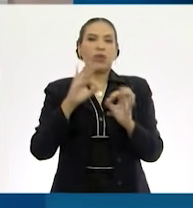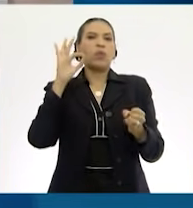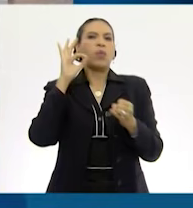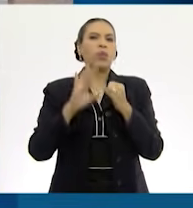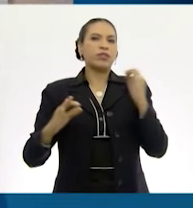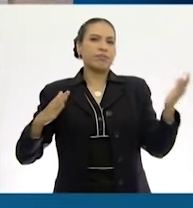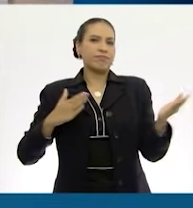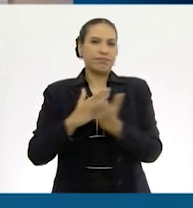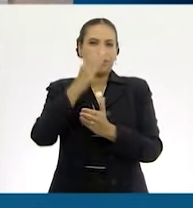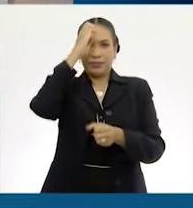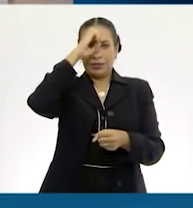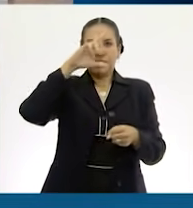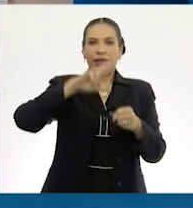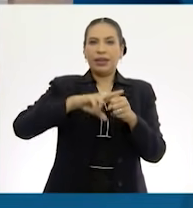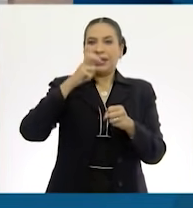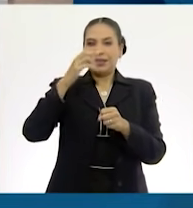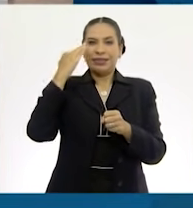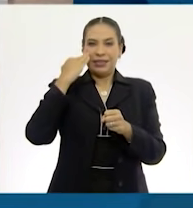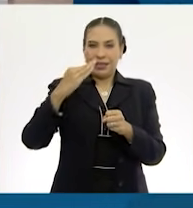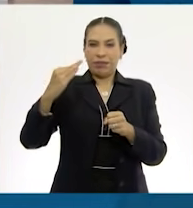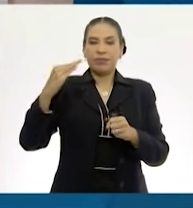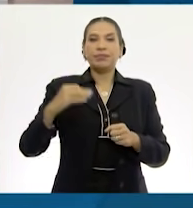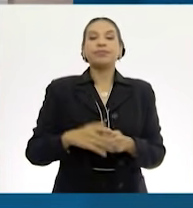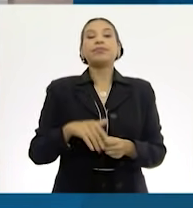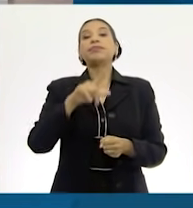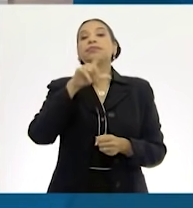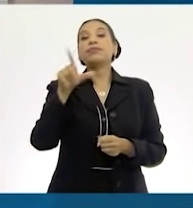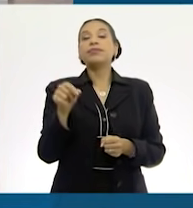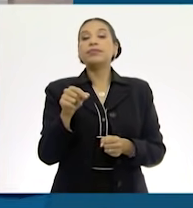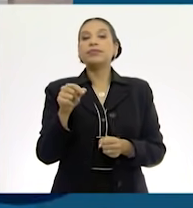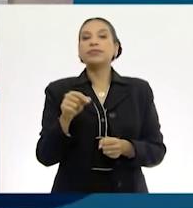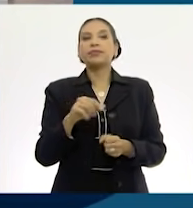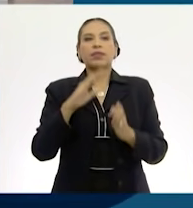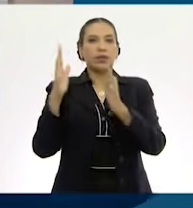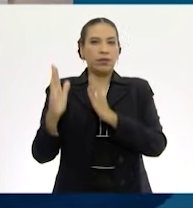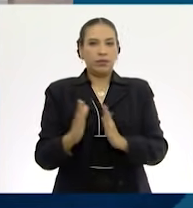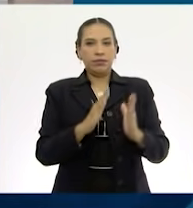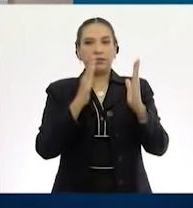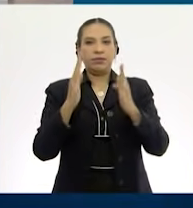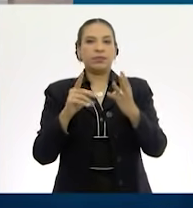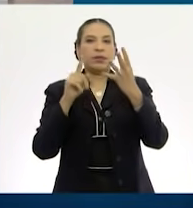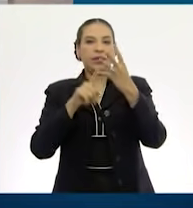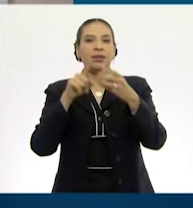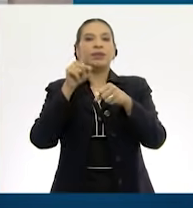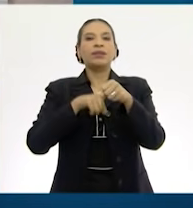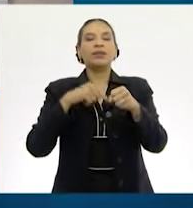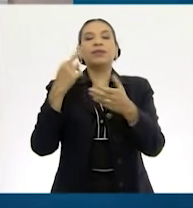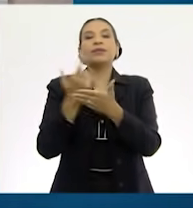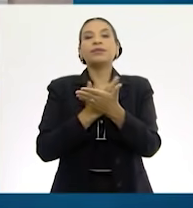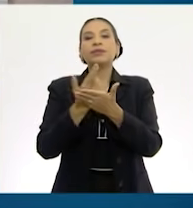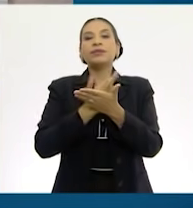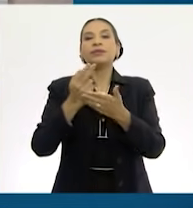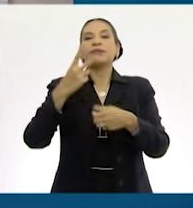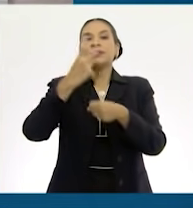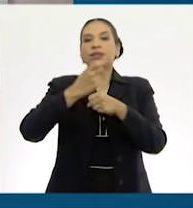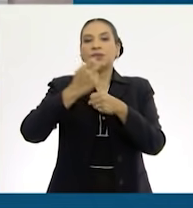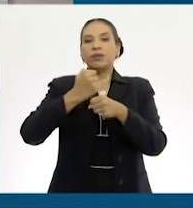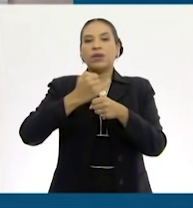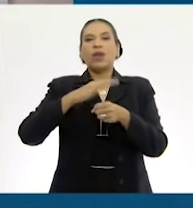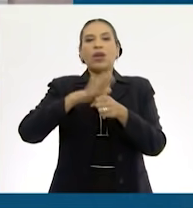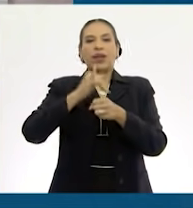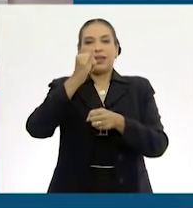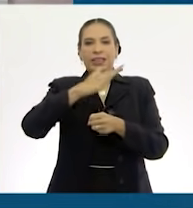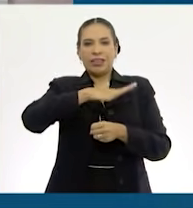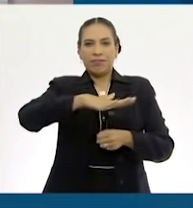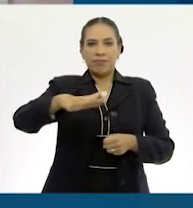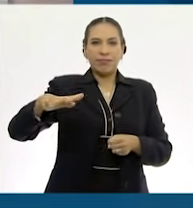última intervención extranjera del siglo. Después, una cuarta etapa en color rosa es la del Segundo Imperio.